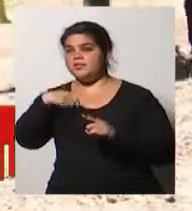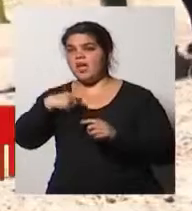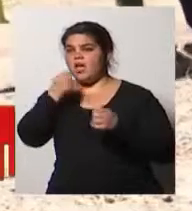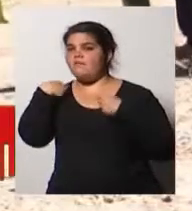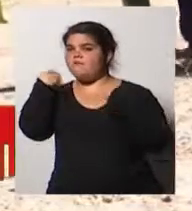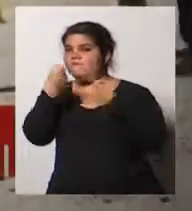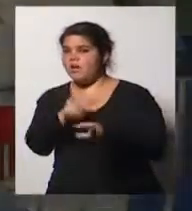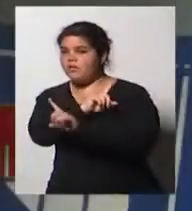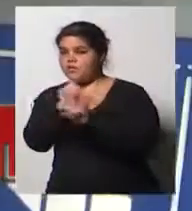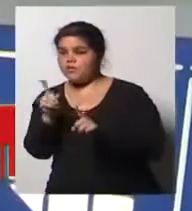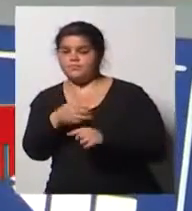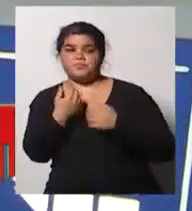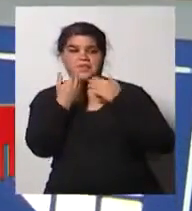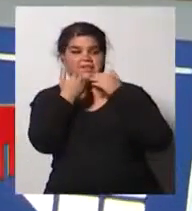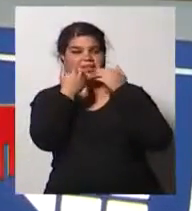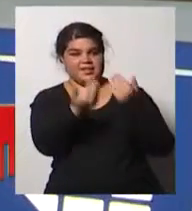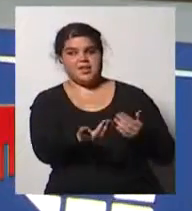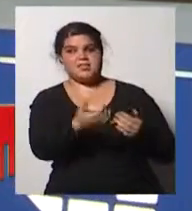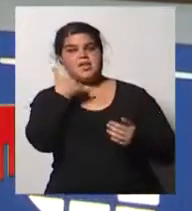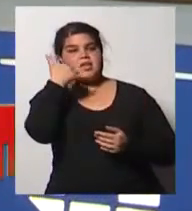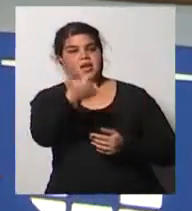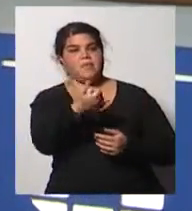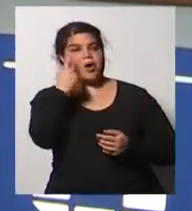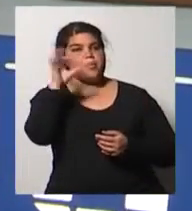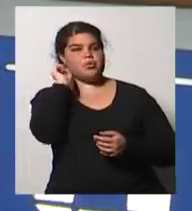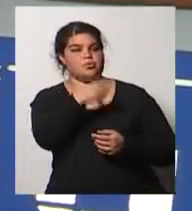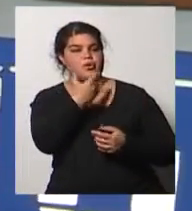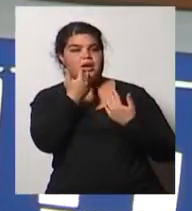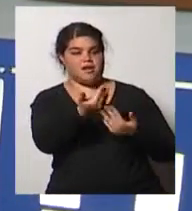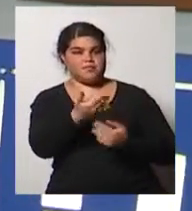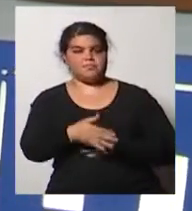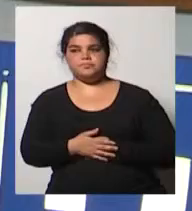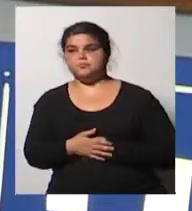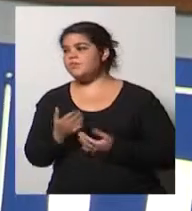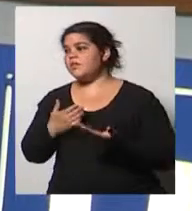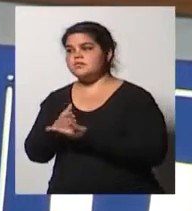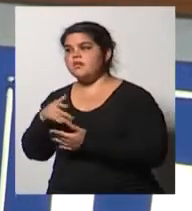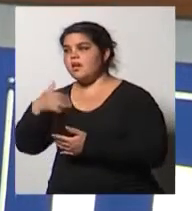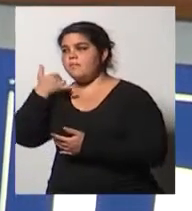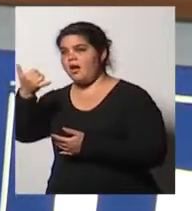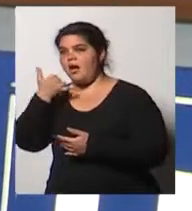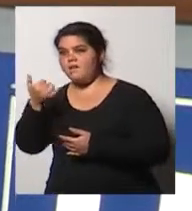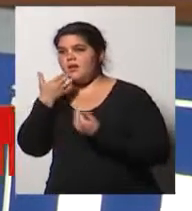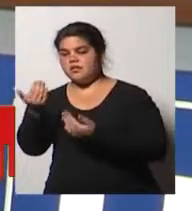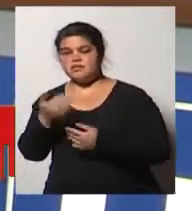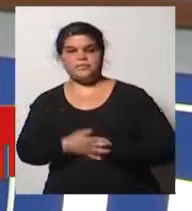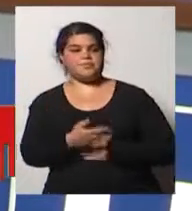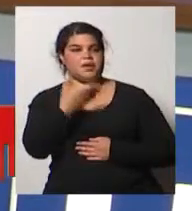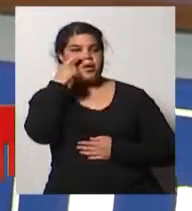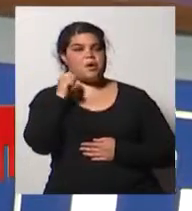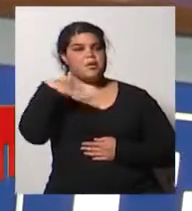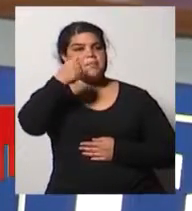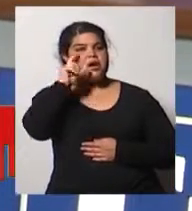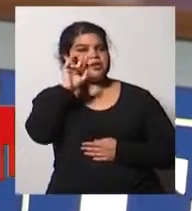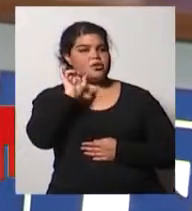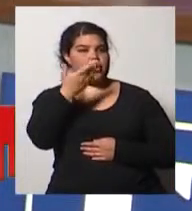beneficio. Mario, gracias por la charla y por su opinión sobre el tema. Un abrazo y buenas noches. Como siempre, a disposición de ustedes. Muchas gracias. Gracias. Mario Chávez,